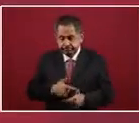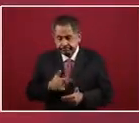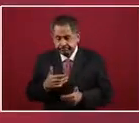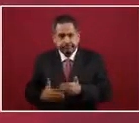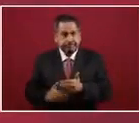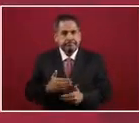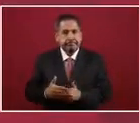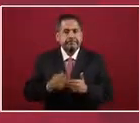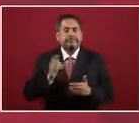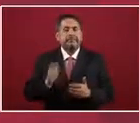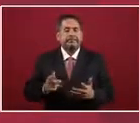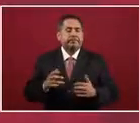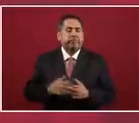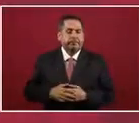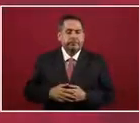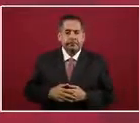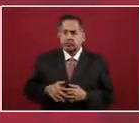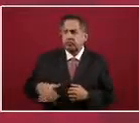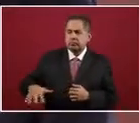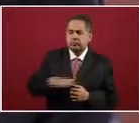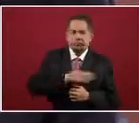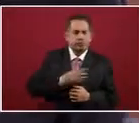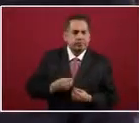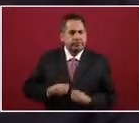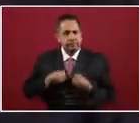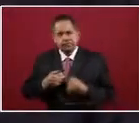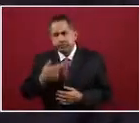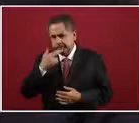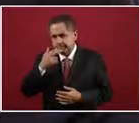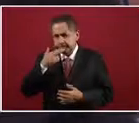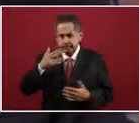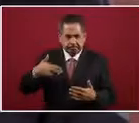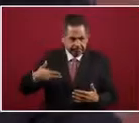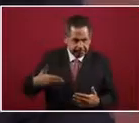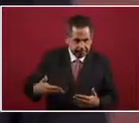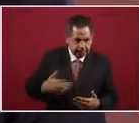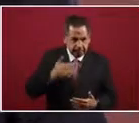no solo mejores condiciones de vida, sino también